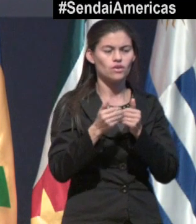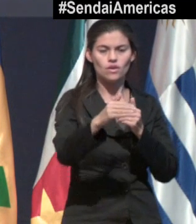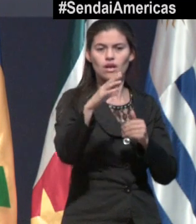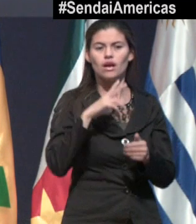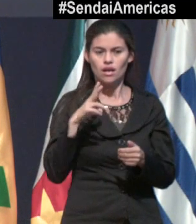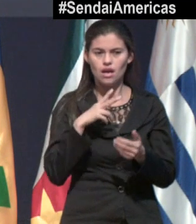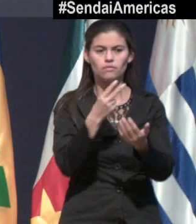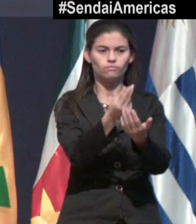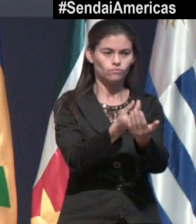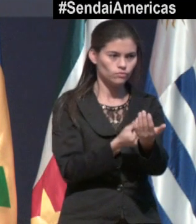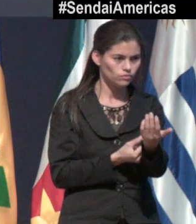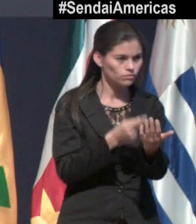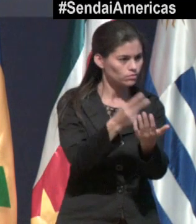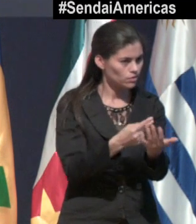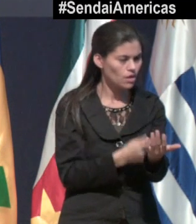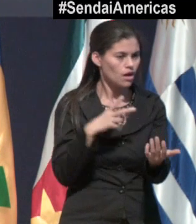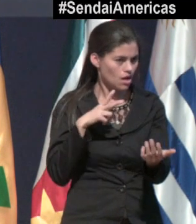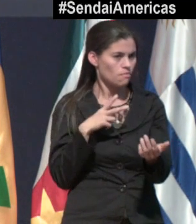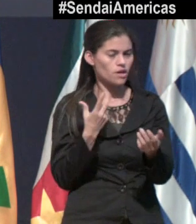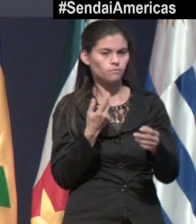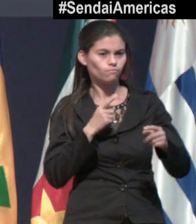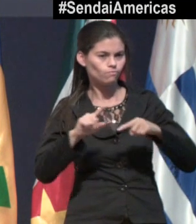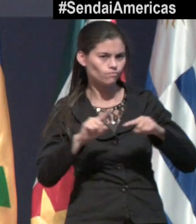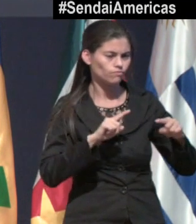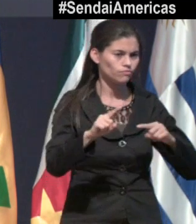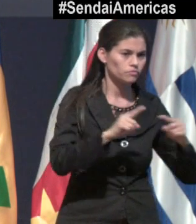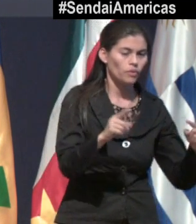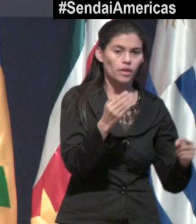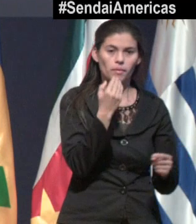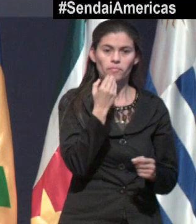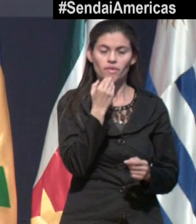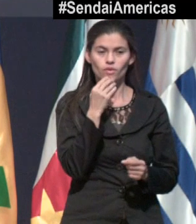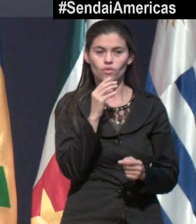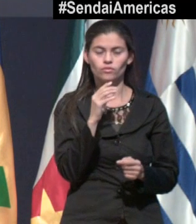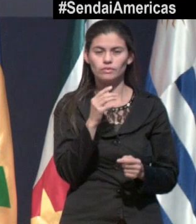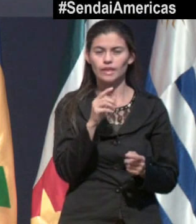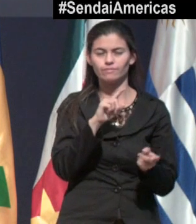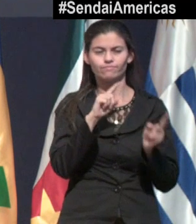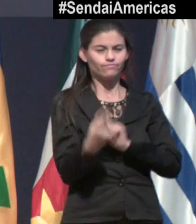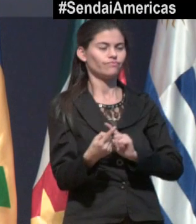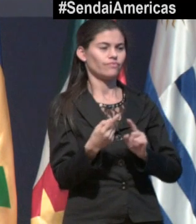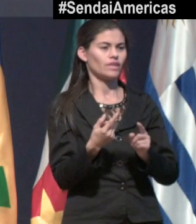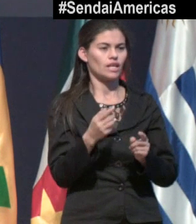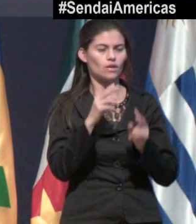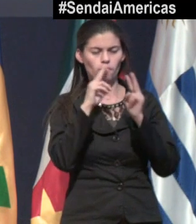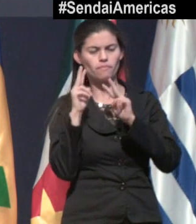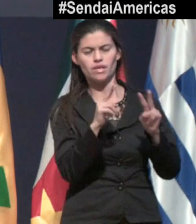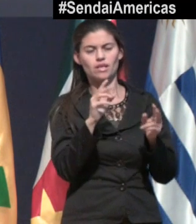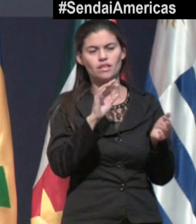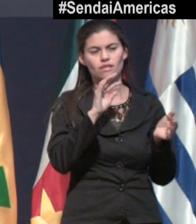recursos financieros para manejarlo, pero podemos un poco voltear la pregunta y mirarlo de otro